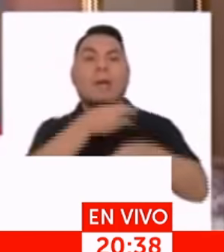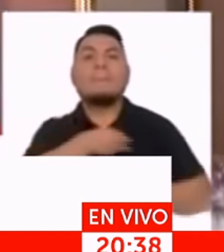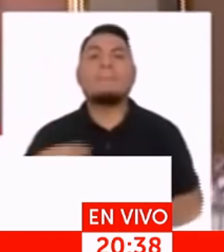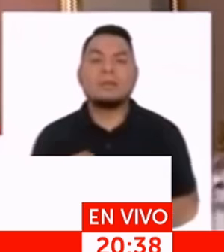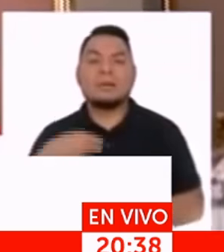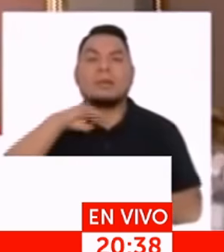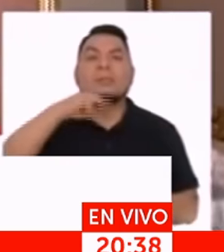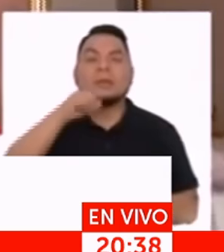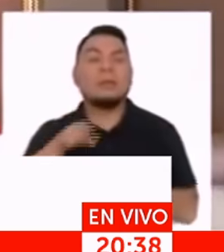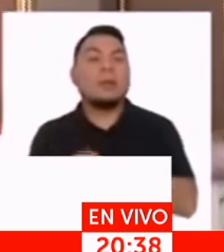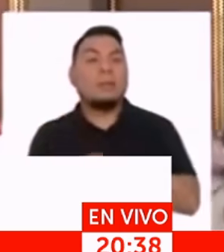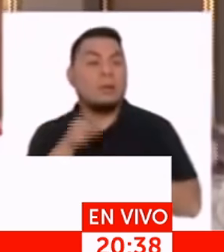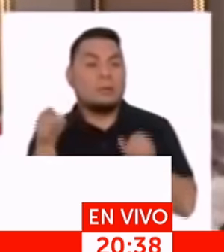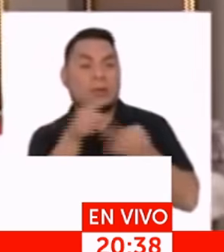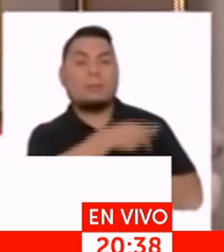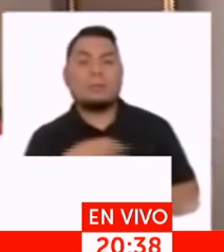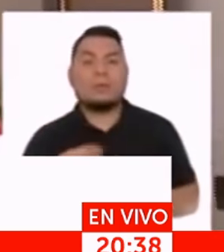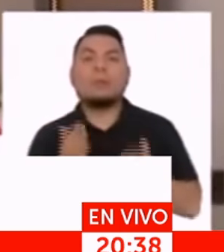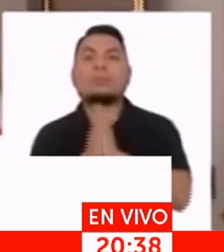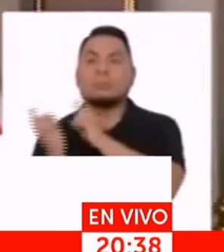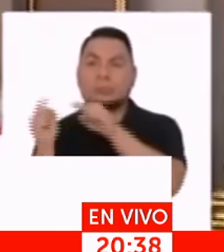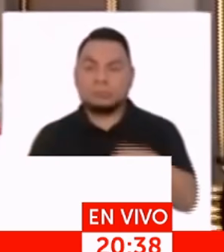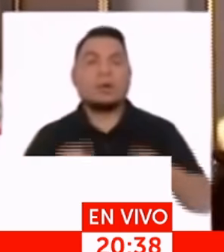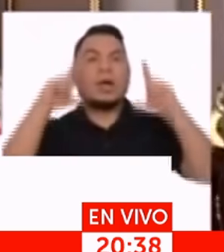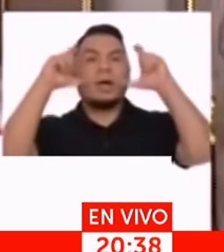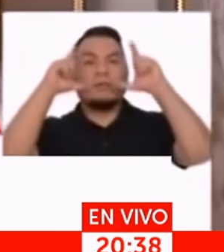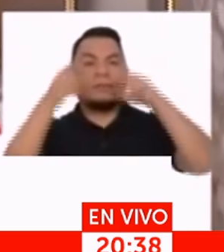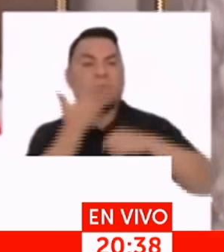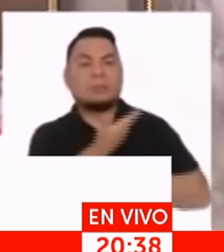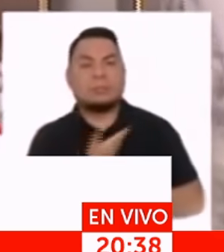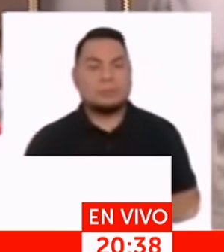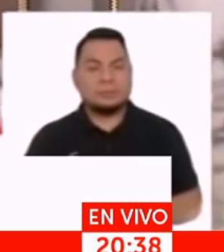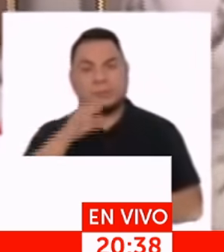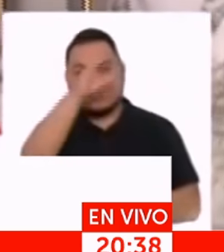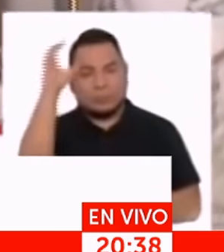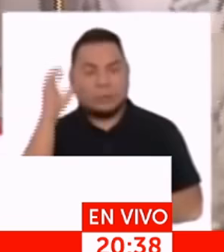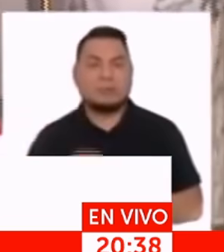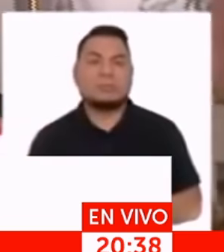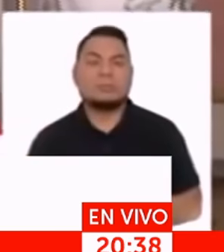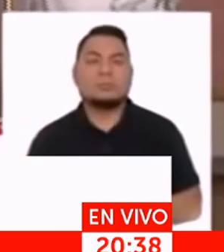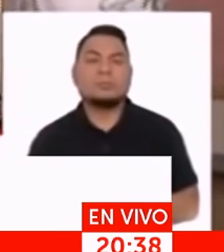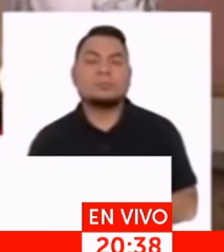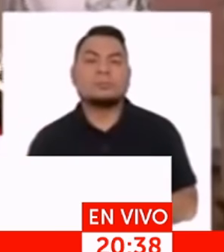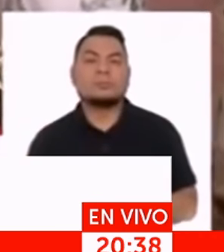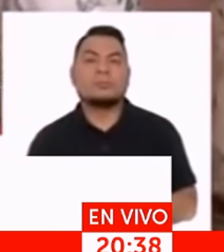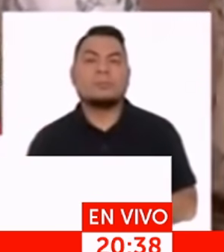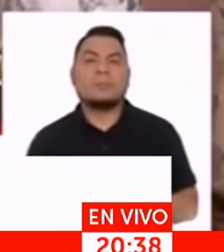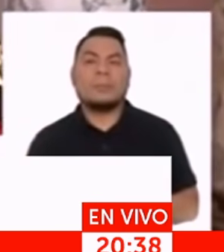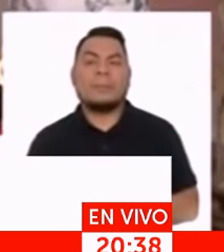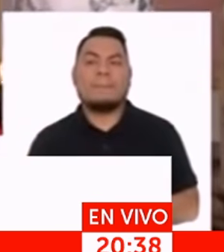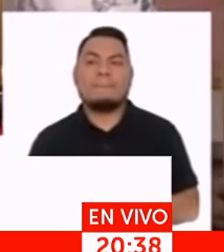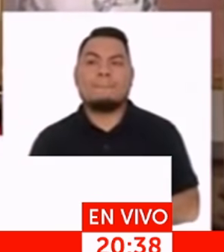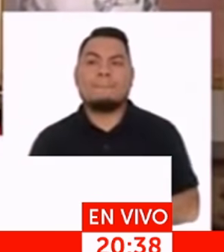del nuevo gabinete del gobierno del profesor Pedro Castillo Terrones. Son 7 ministros que se incorporan